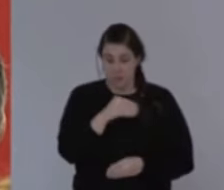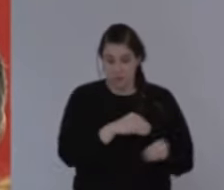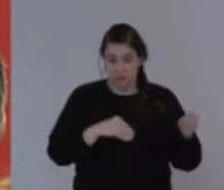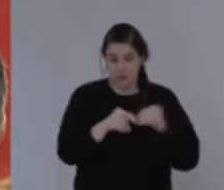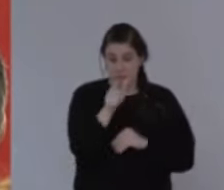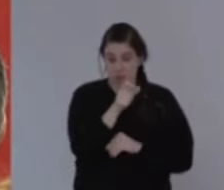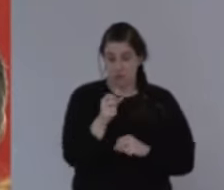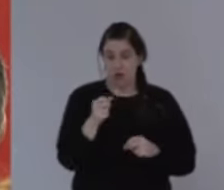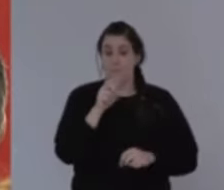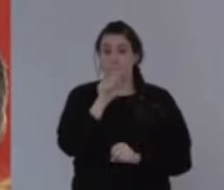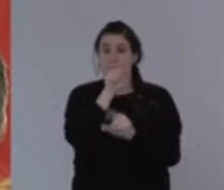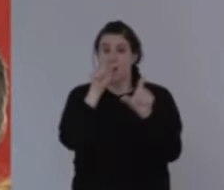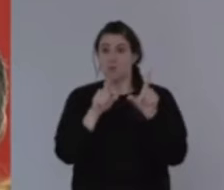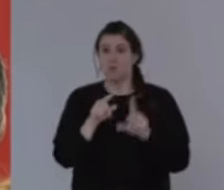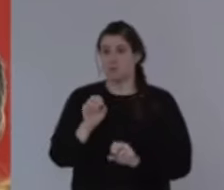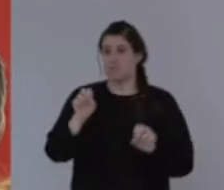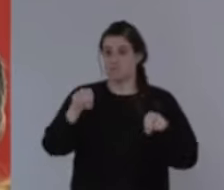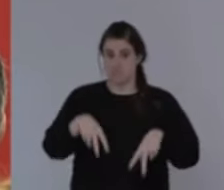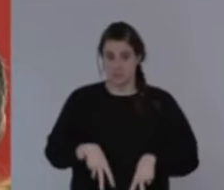diera lo mismo.